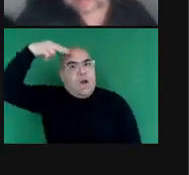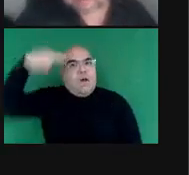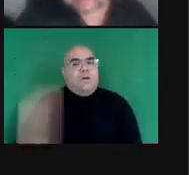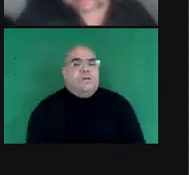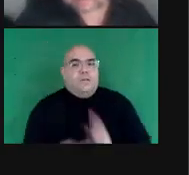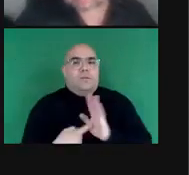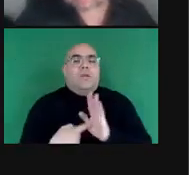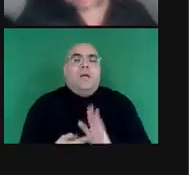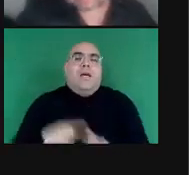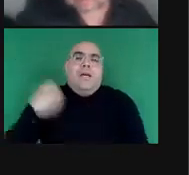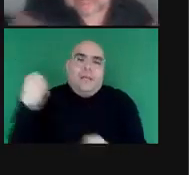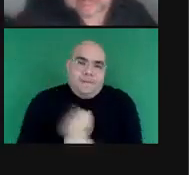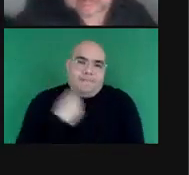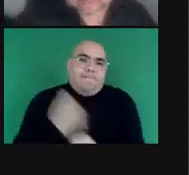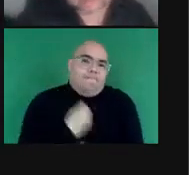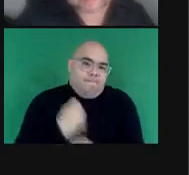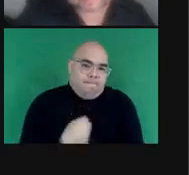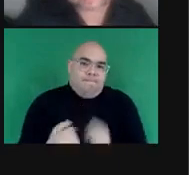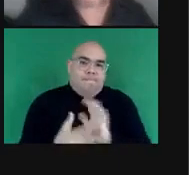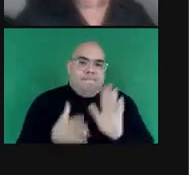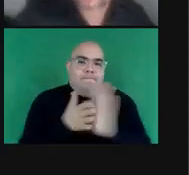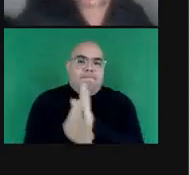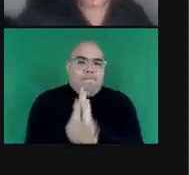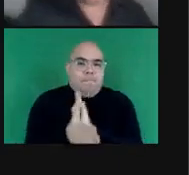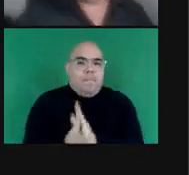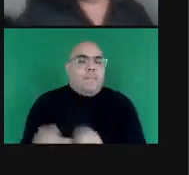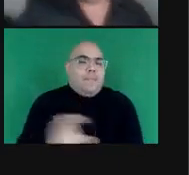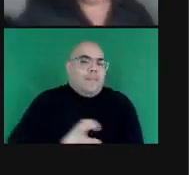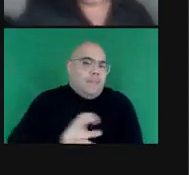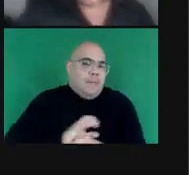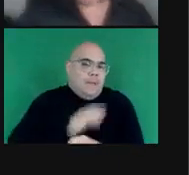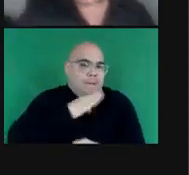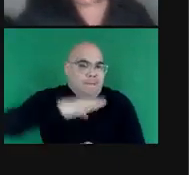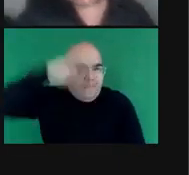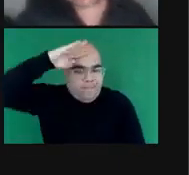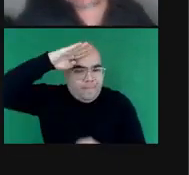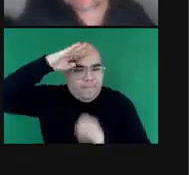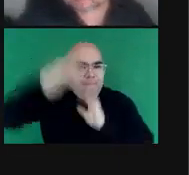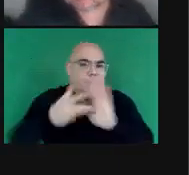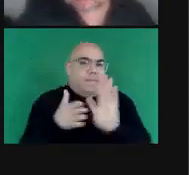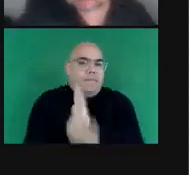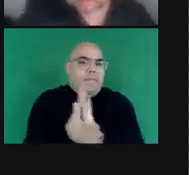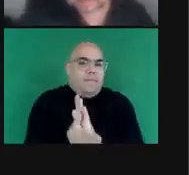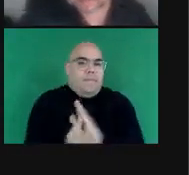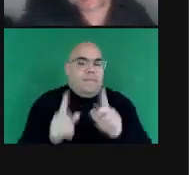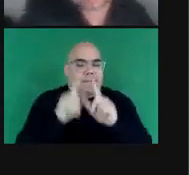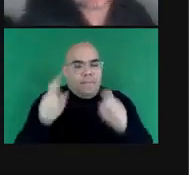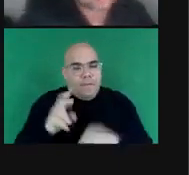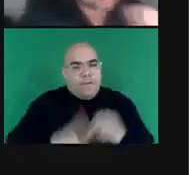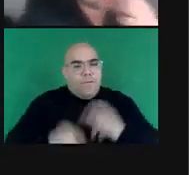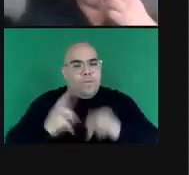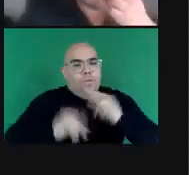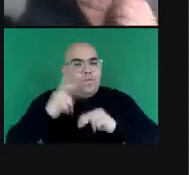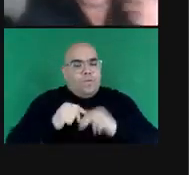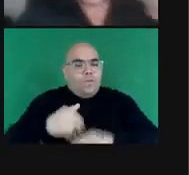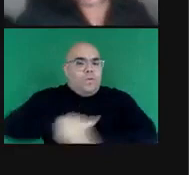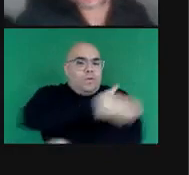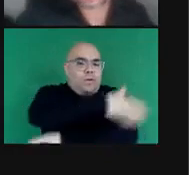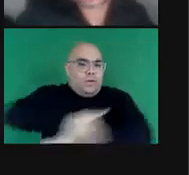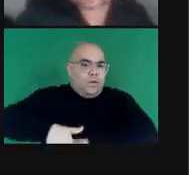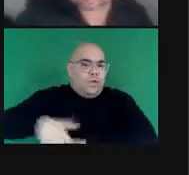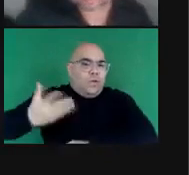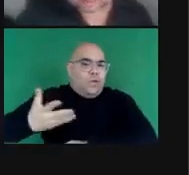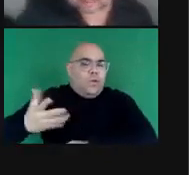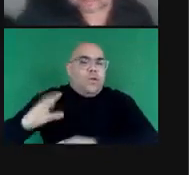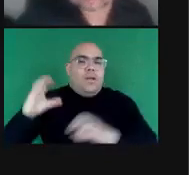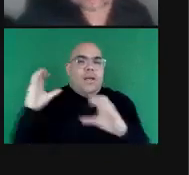que finalmente constituyen la ciudad de Medellín, pero también le debemos saber, por ejemplo, la proyección de la calle, de la carrera